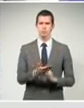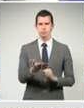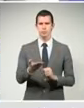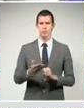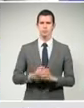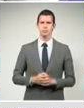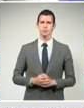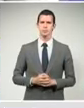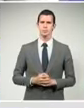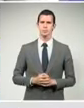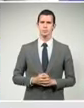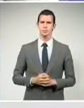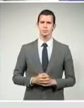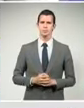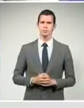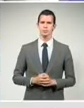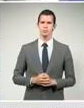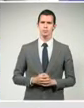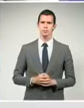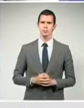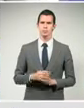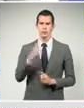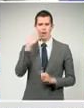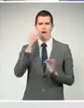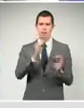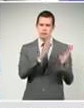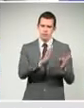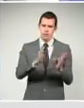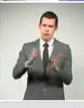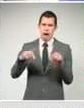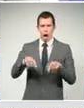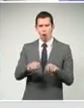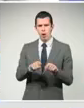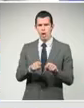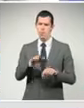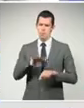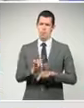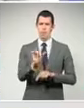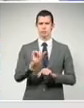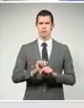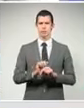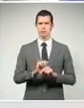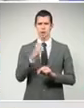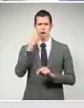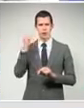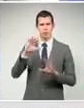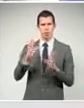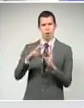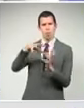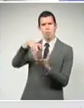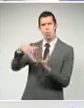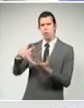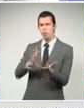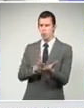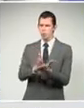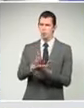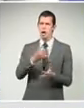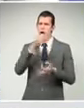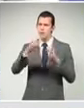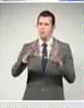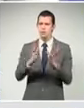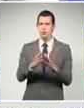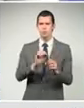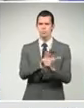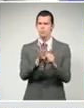el comportamiento de la enfermedad en Cuba. Nos vamos a una pausa para conocer cuál es la situación internacional debido al impacto de